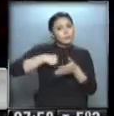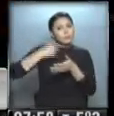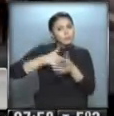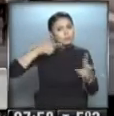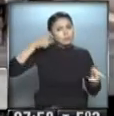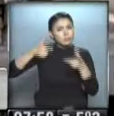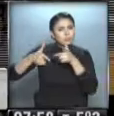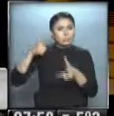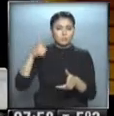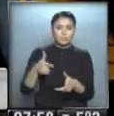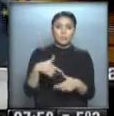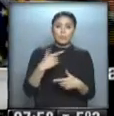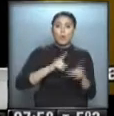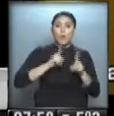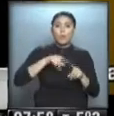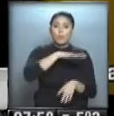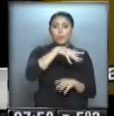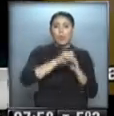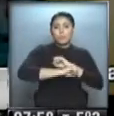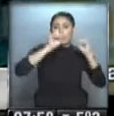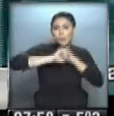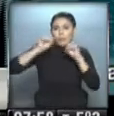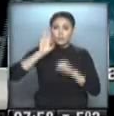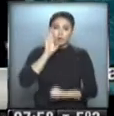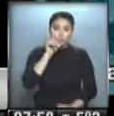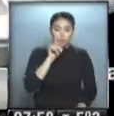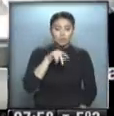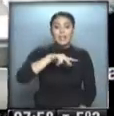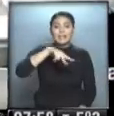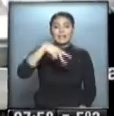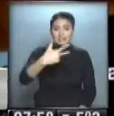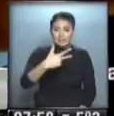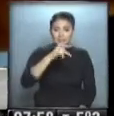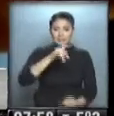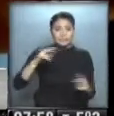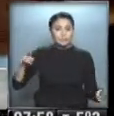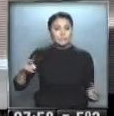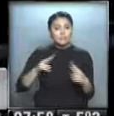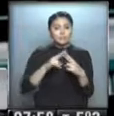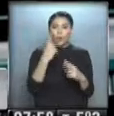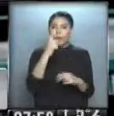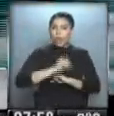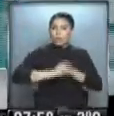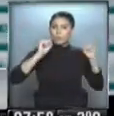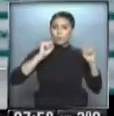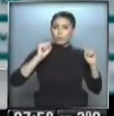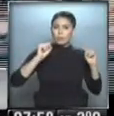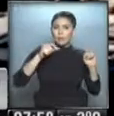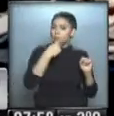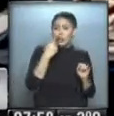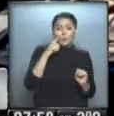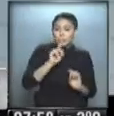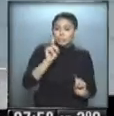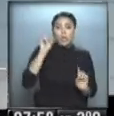lucha armada que los llevó a poner bombas en distintos lugares de los eeuu tres de ellos se encontraron con que una de esas bombas aunque no fue su intención